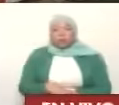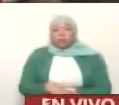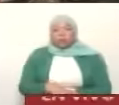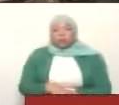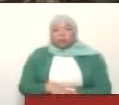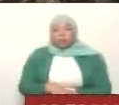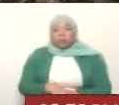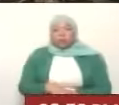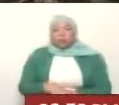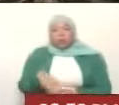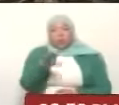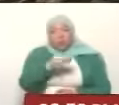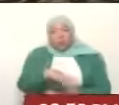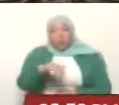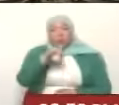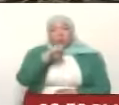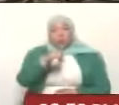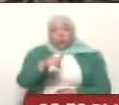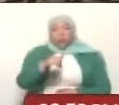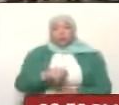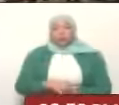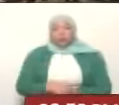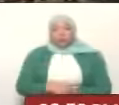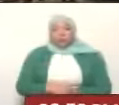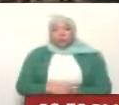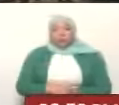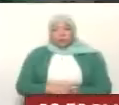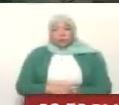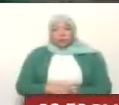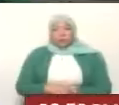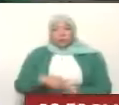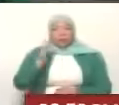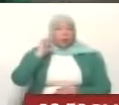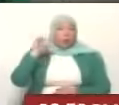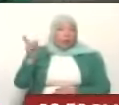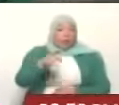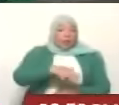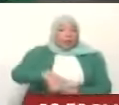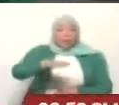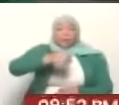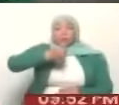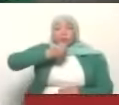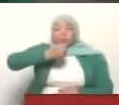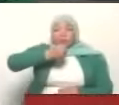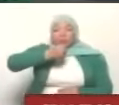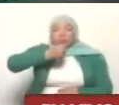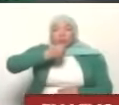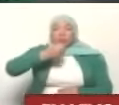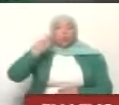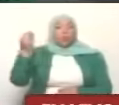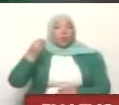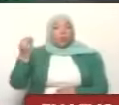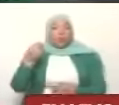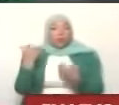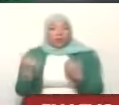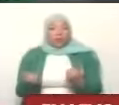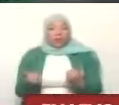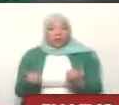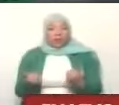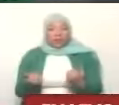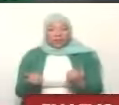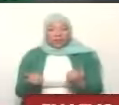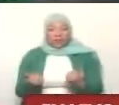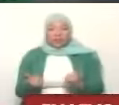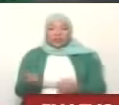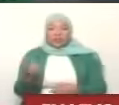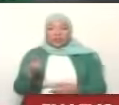a Del Llano. De Cogeres allá. Claro, el canto bravo Del Llano. ¿Ah? Y ahora esta juventud.